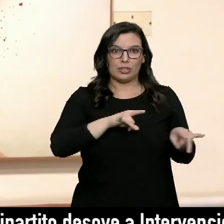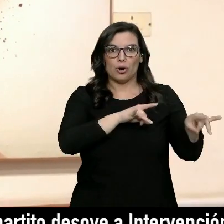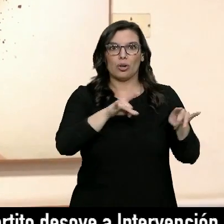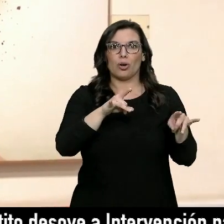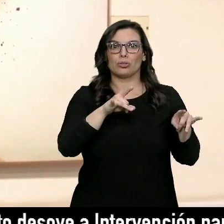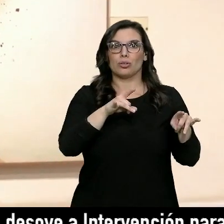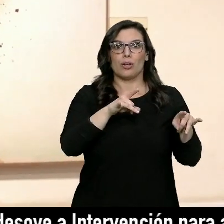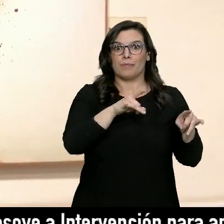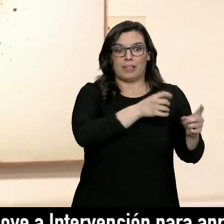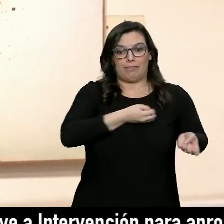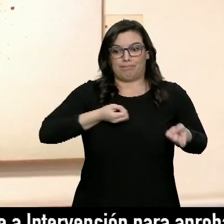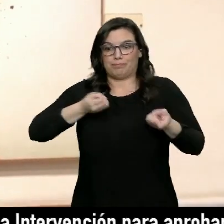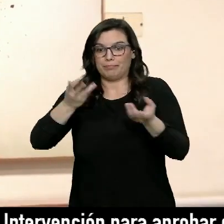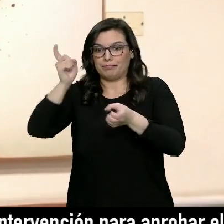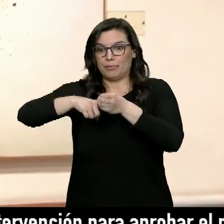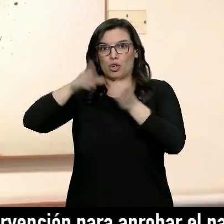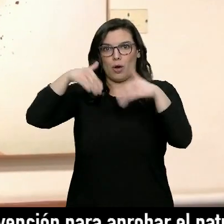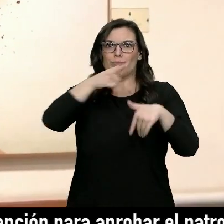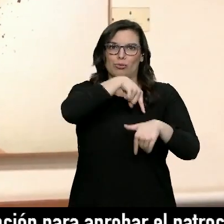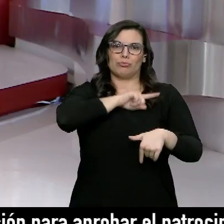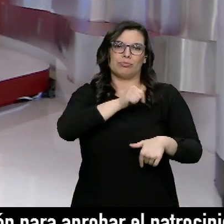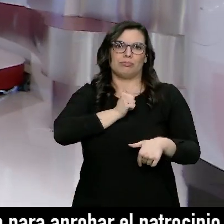opciones políticas que todavía no están presentes aquí.